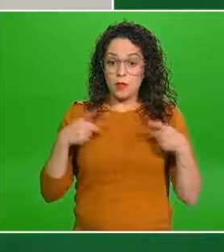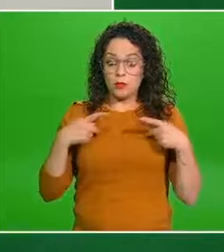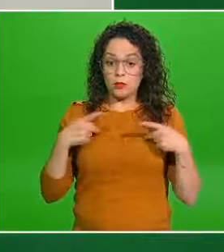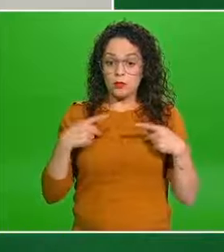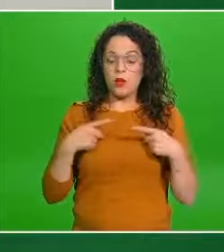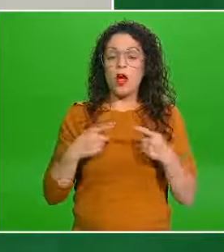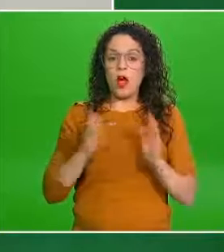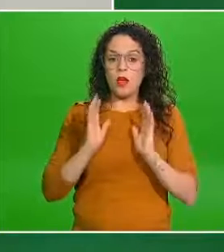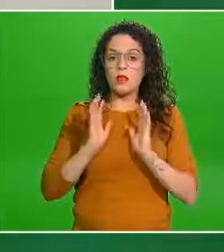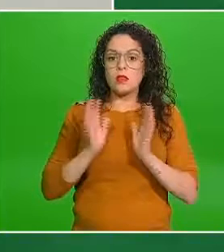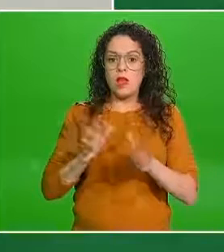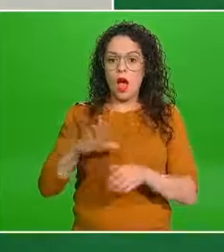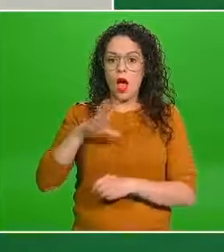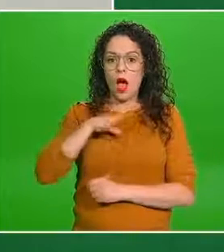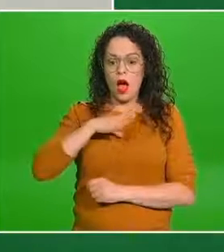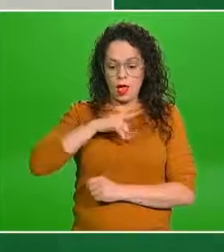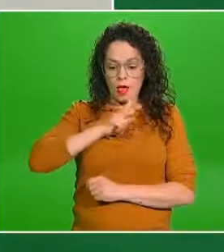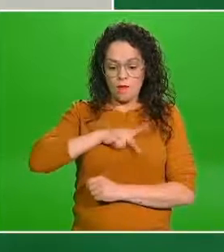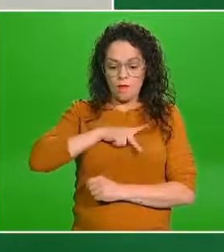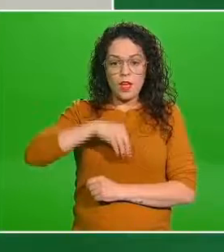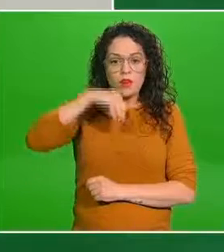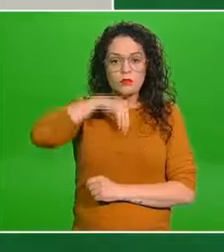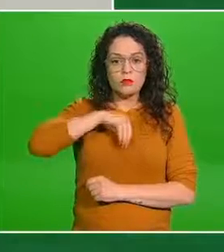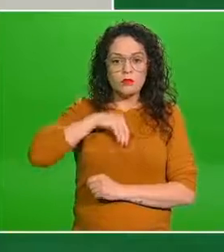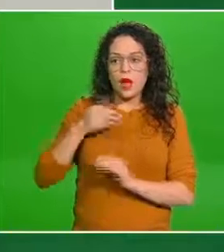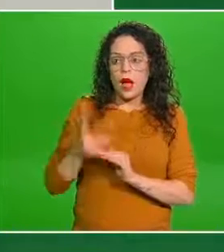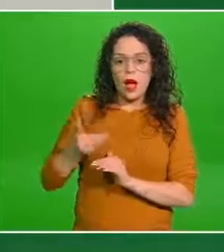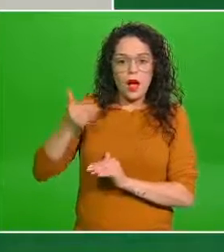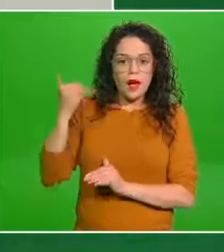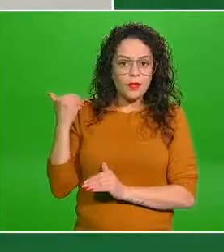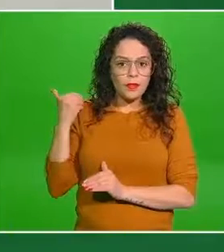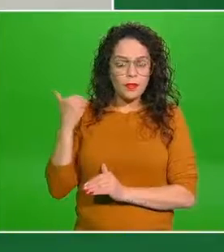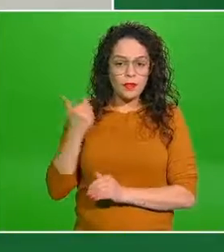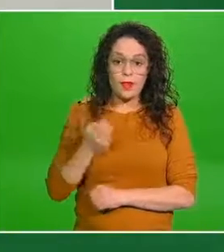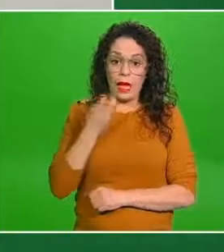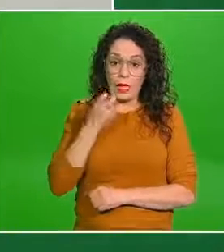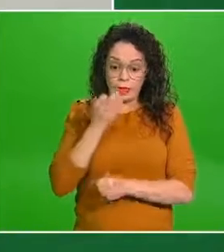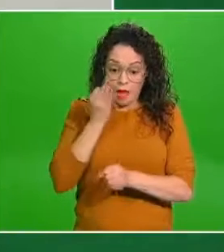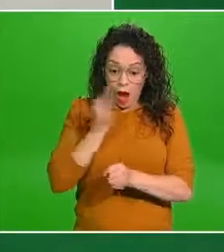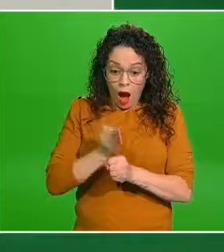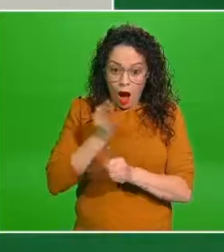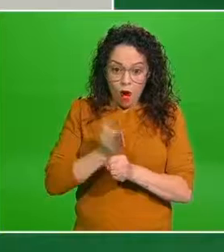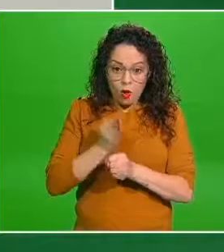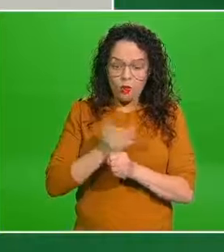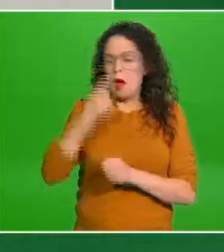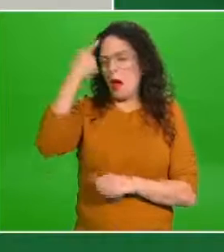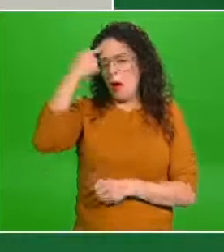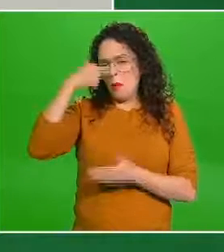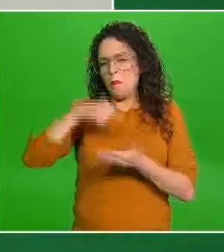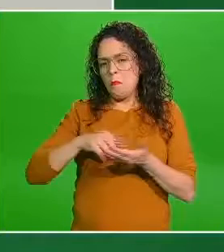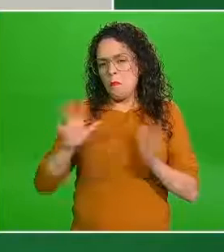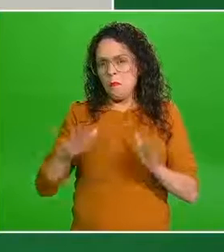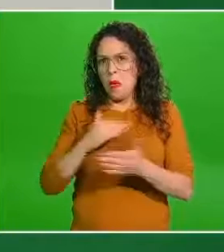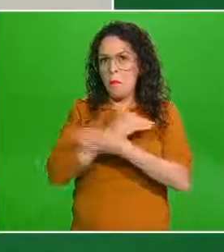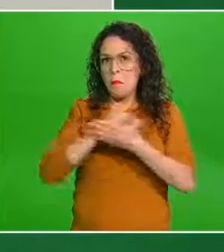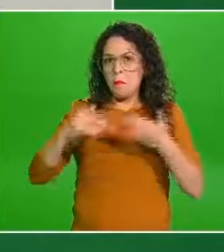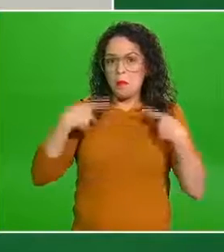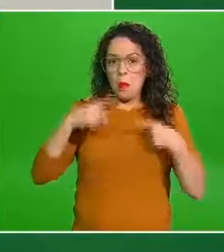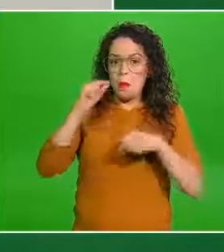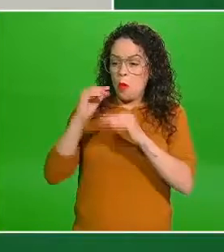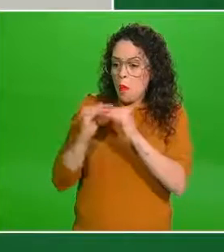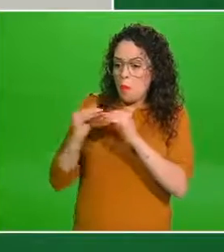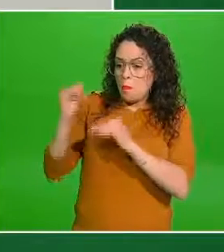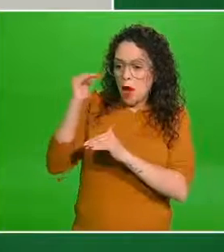tenido exposición al virus, lo cual quiere decir que todavía para este momento pudiéramos estimar que más de la mitad de la población puede